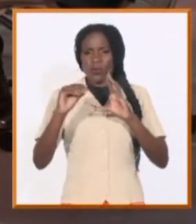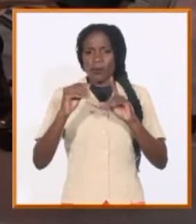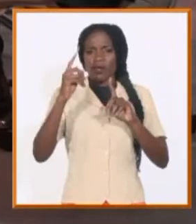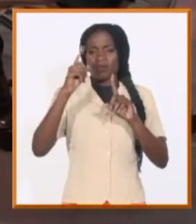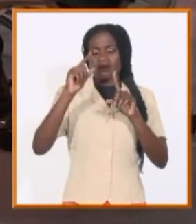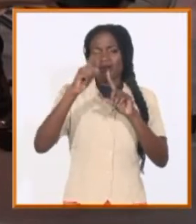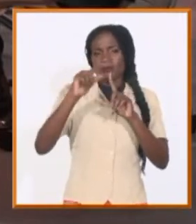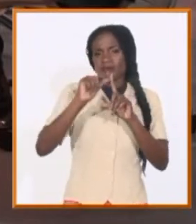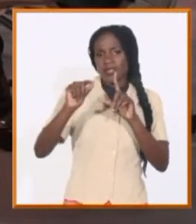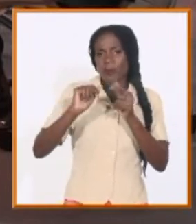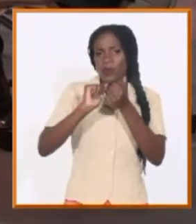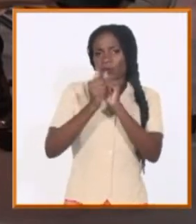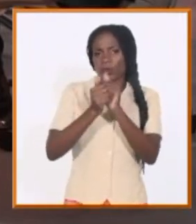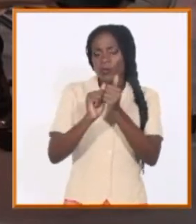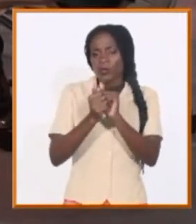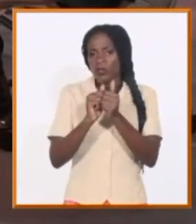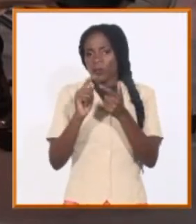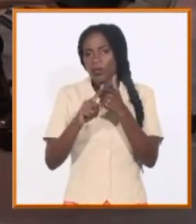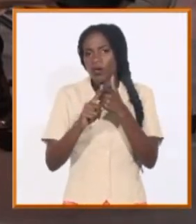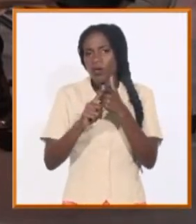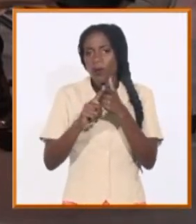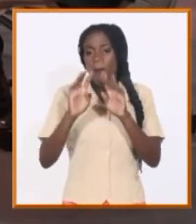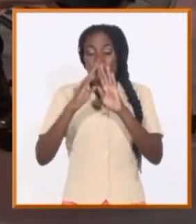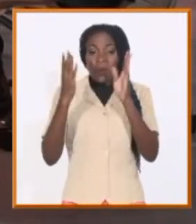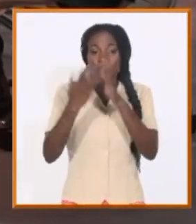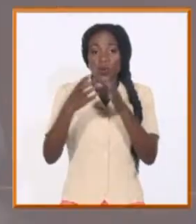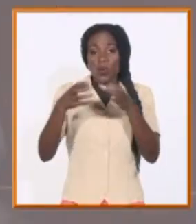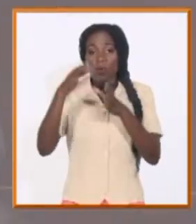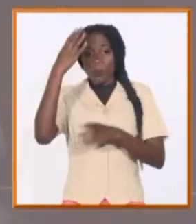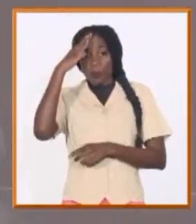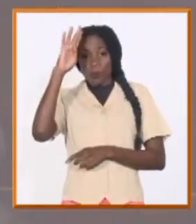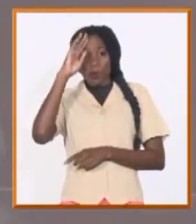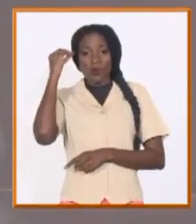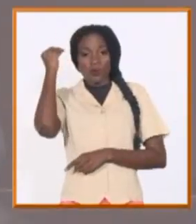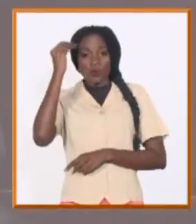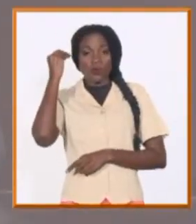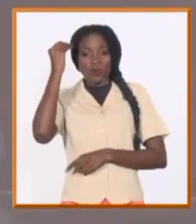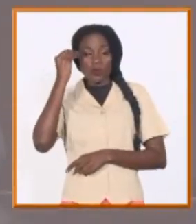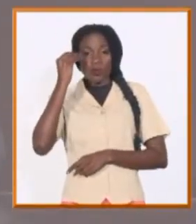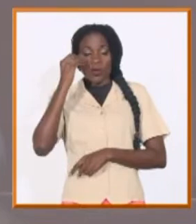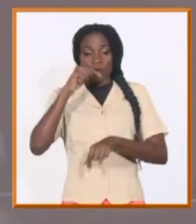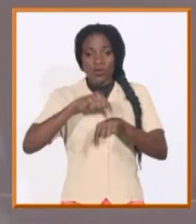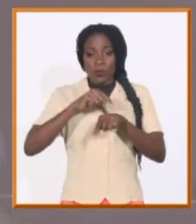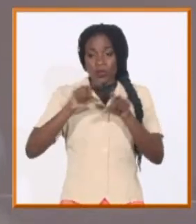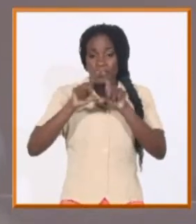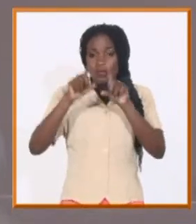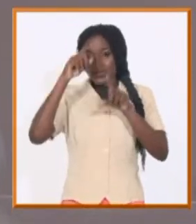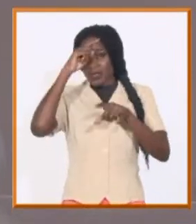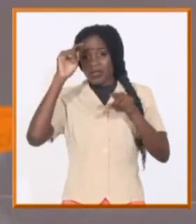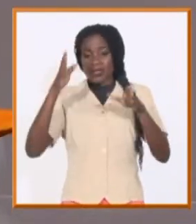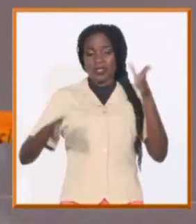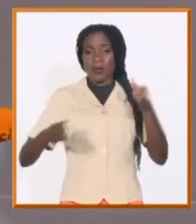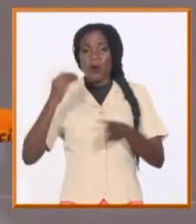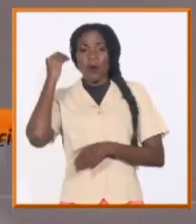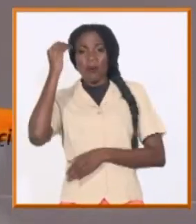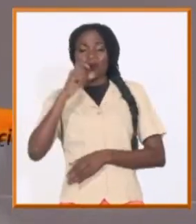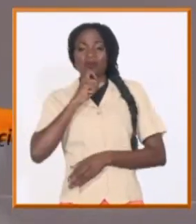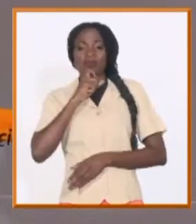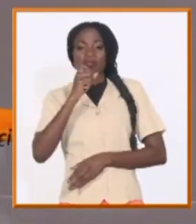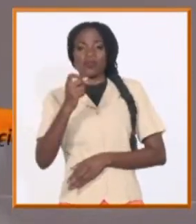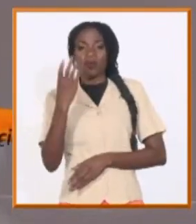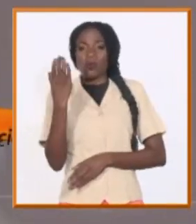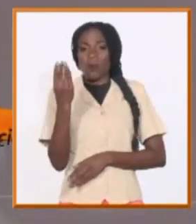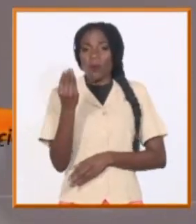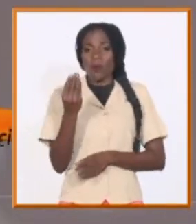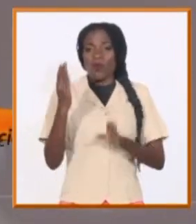deportes colectivos es un sabor que para la afición cubana, yo creo que revisando solo este siglo XXI era difícil pensar que en unos Juegos Múltiples